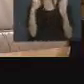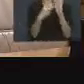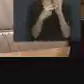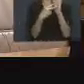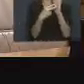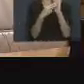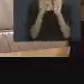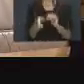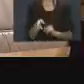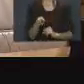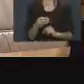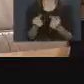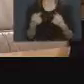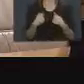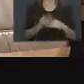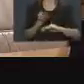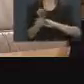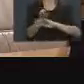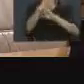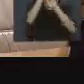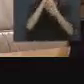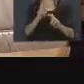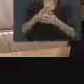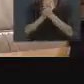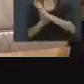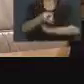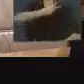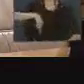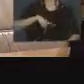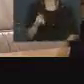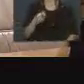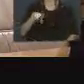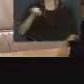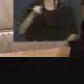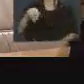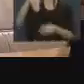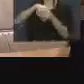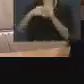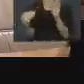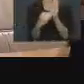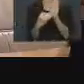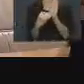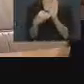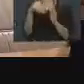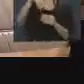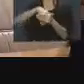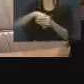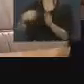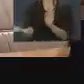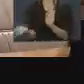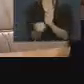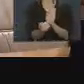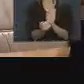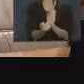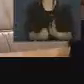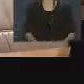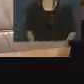hacerlo por lo tanto yo pido respeto por todos nuestros seremis por los que votaron a favor y por los que votaron en